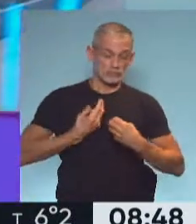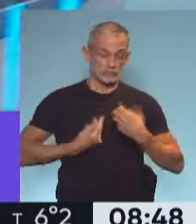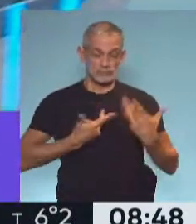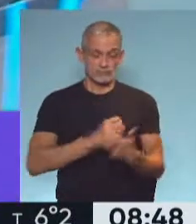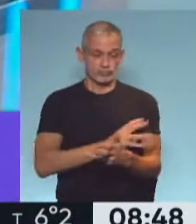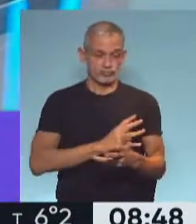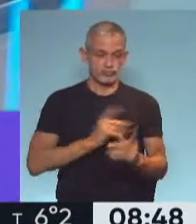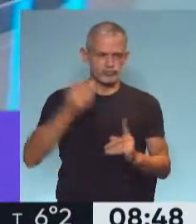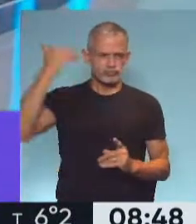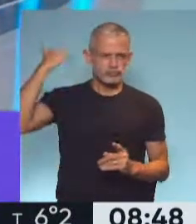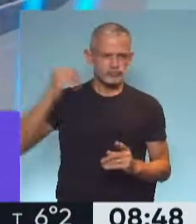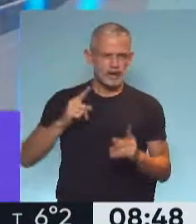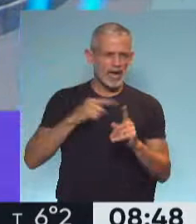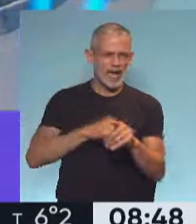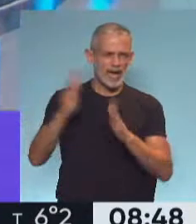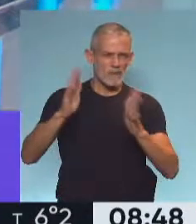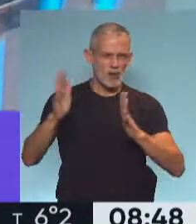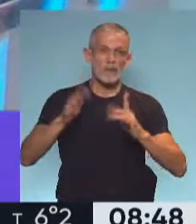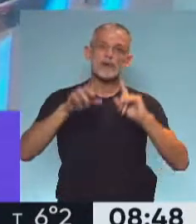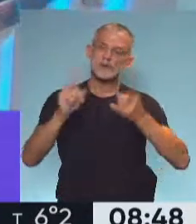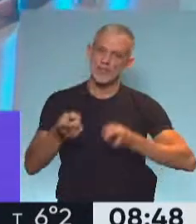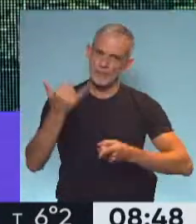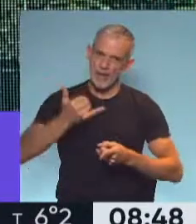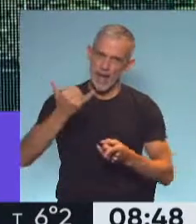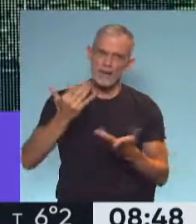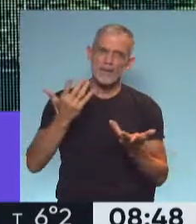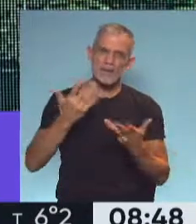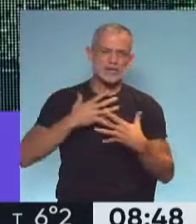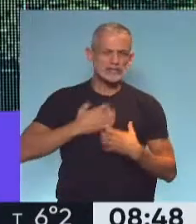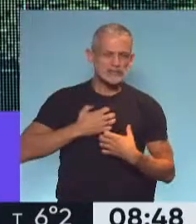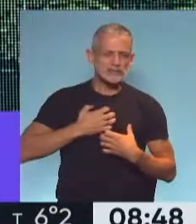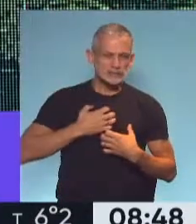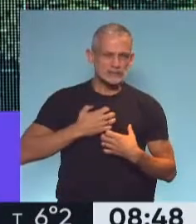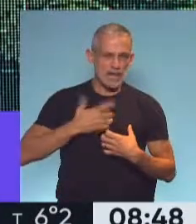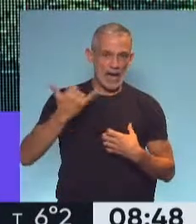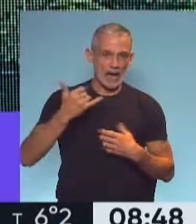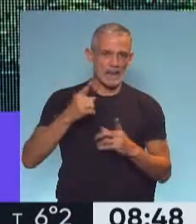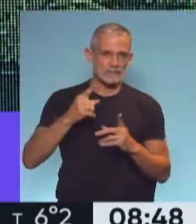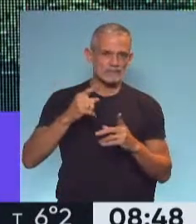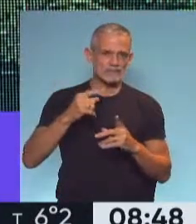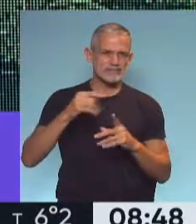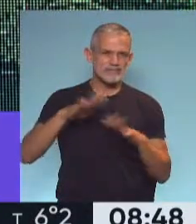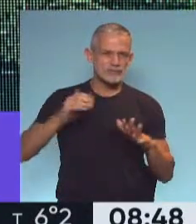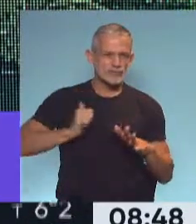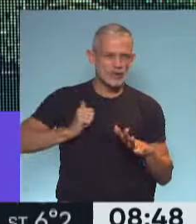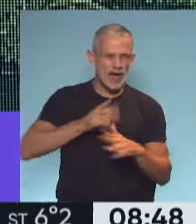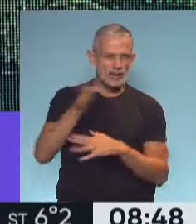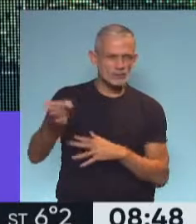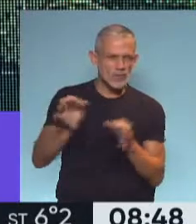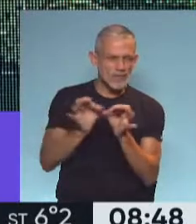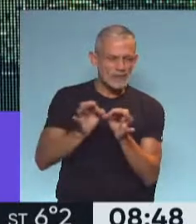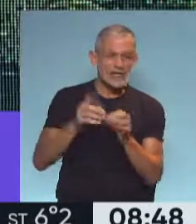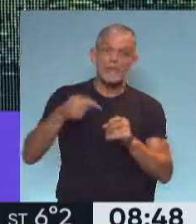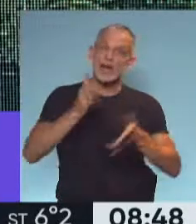traslada en aquella época pero en ese momento están viviendo además de la angustia que vivían en nuestros chicos que me olvidas situaciones de